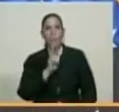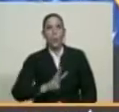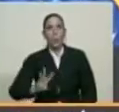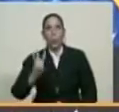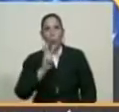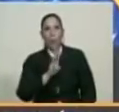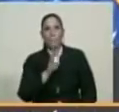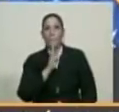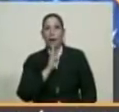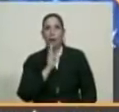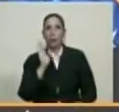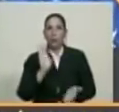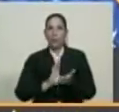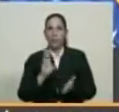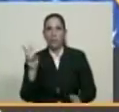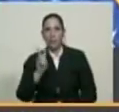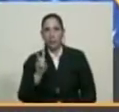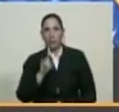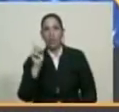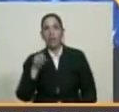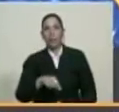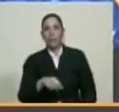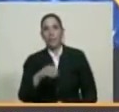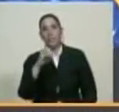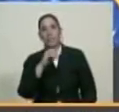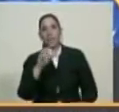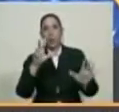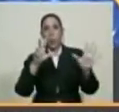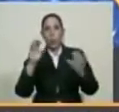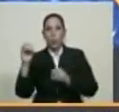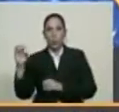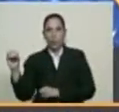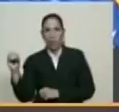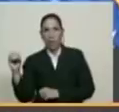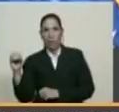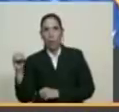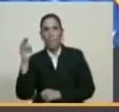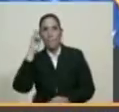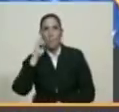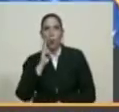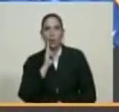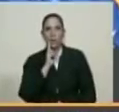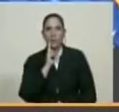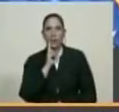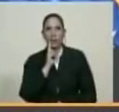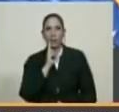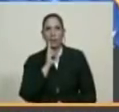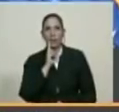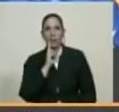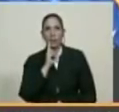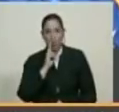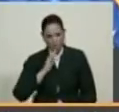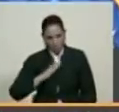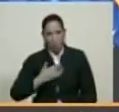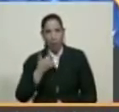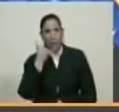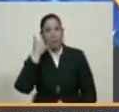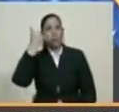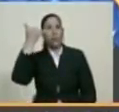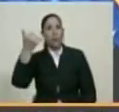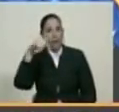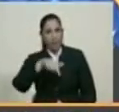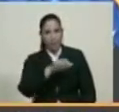Central, tenemos un 0800 Bolívar para que usted durante esta